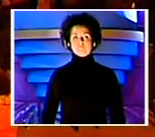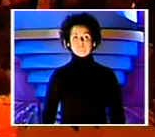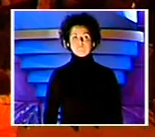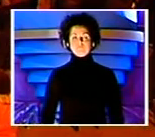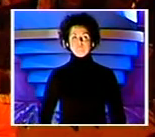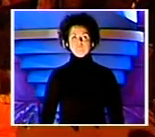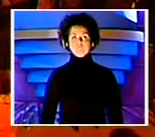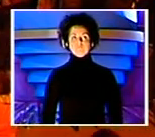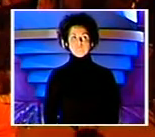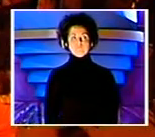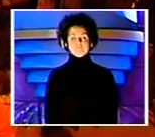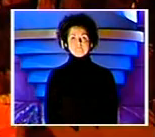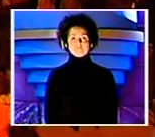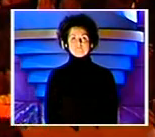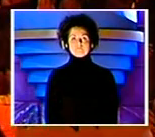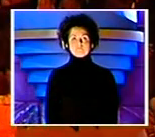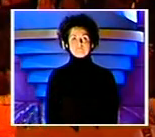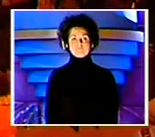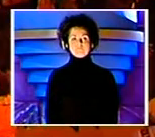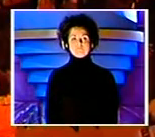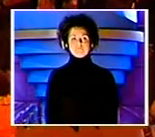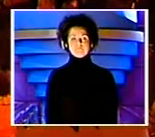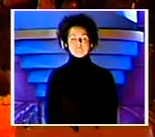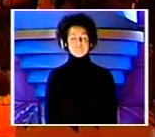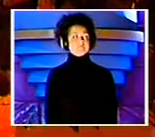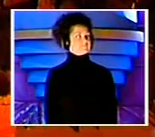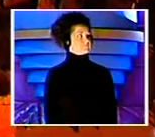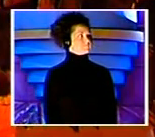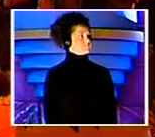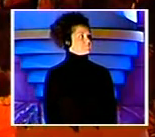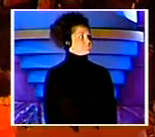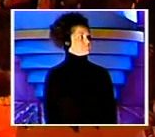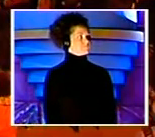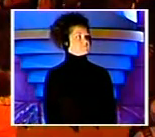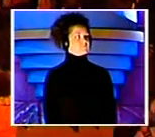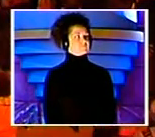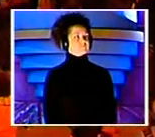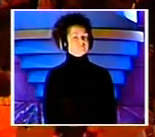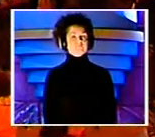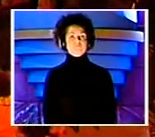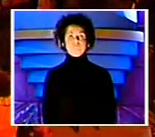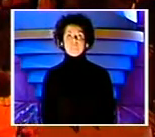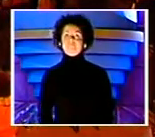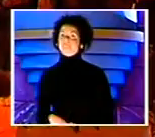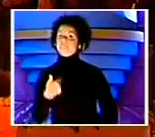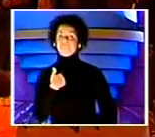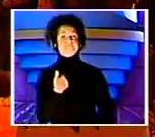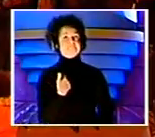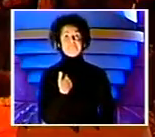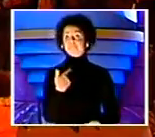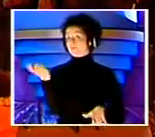años de carnaval, vivos, intensos y además de crítica afilada, con mucho humor. Pues sí.